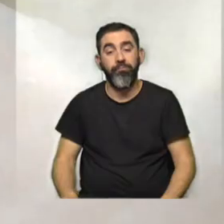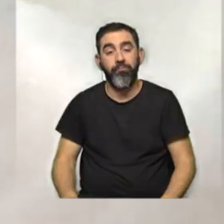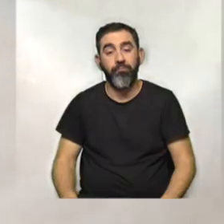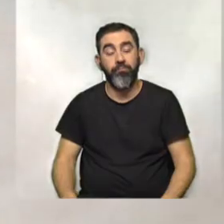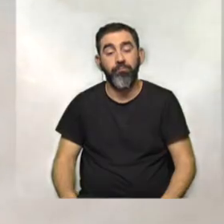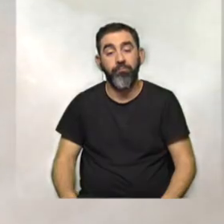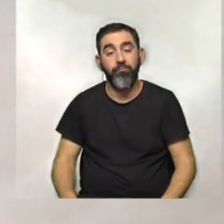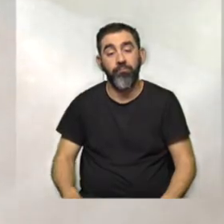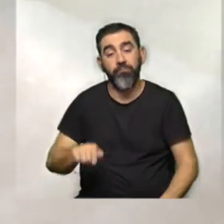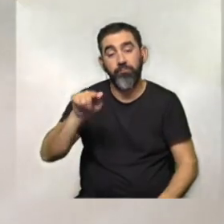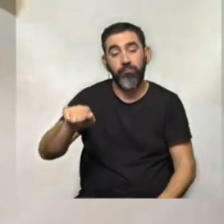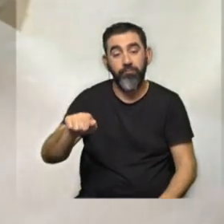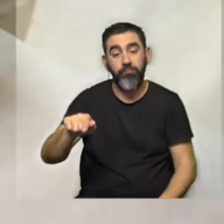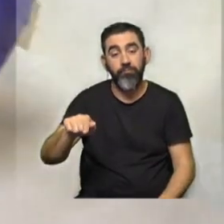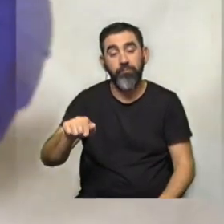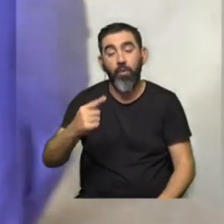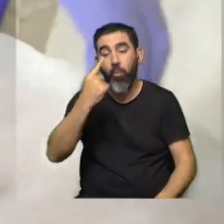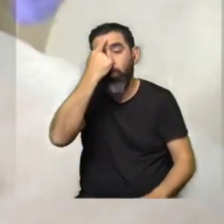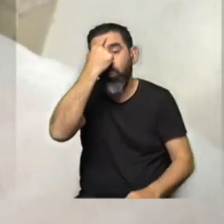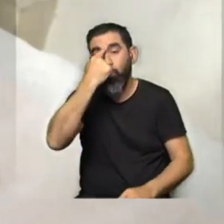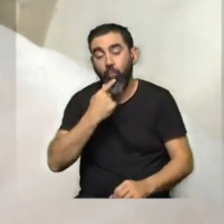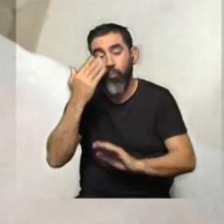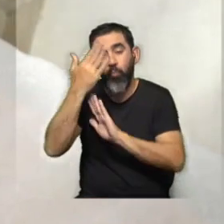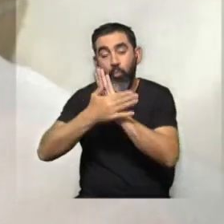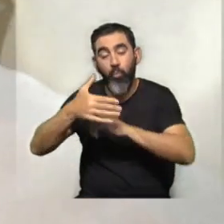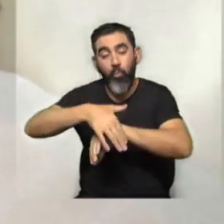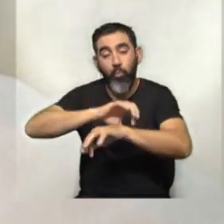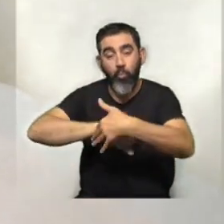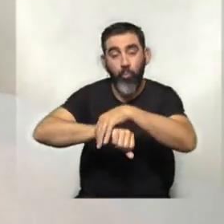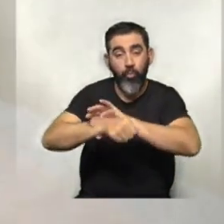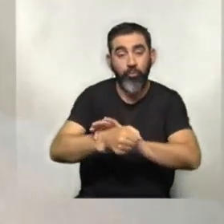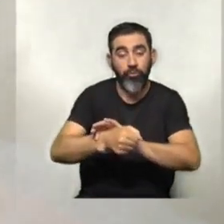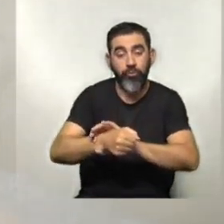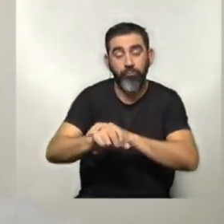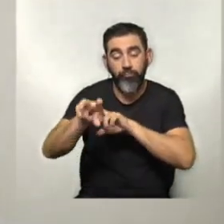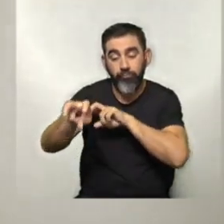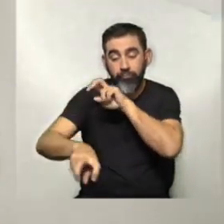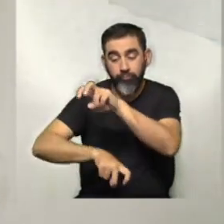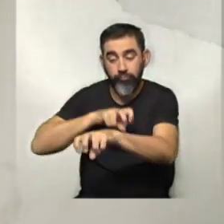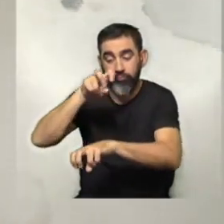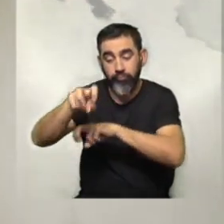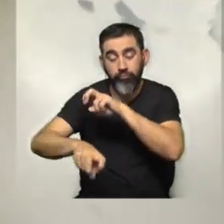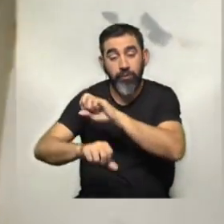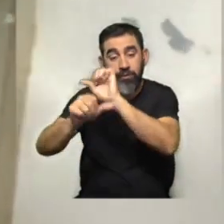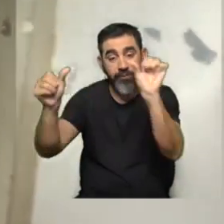Esta pieza del Museo Nacional de Antropología proviene de las excavaciones